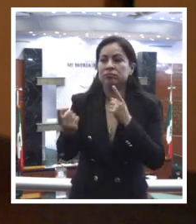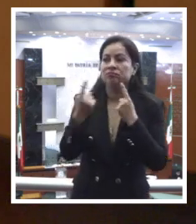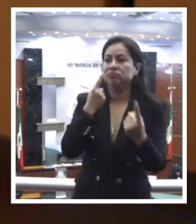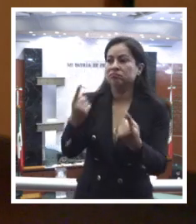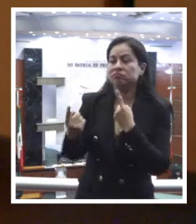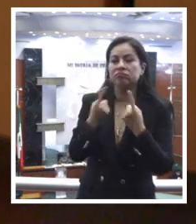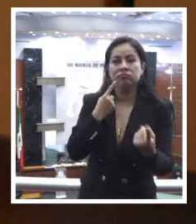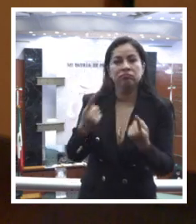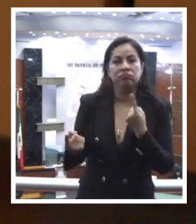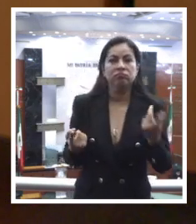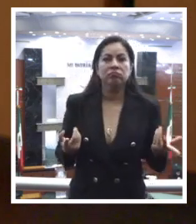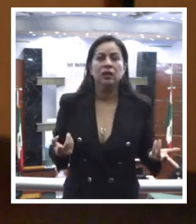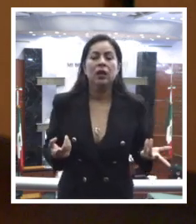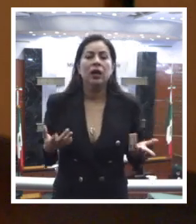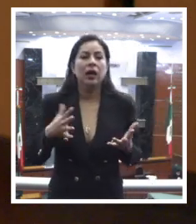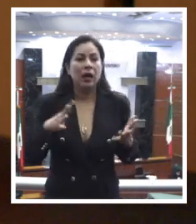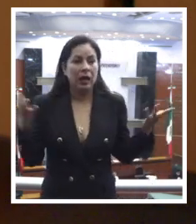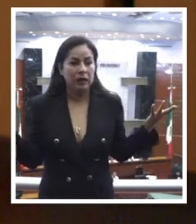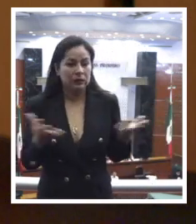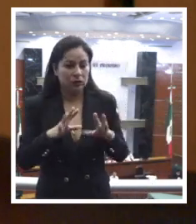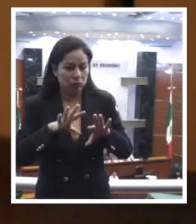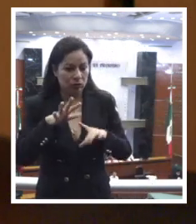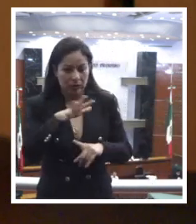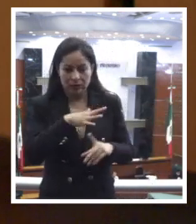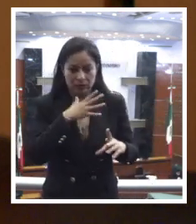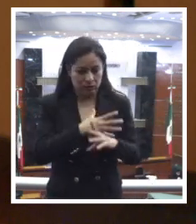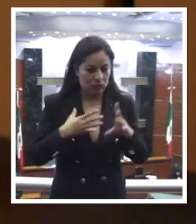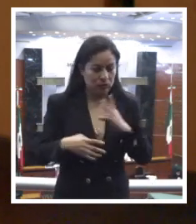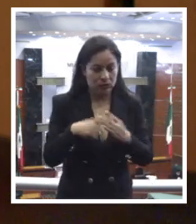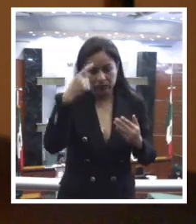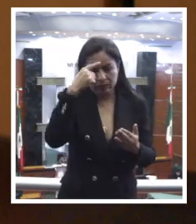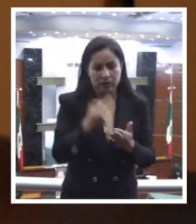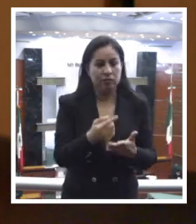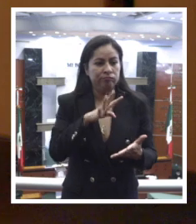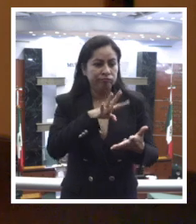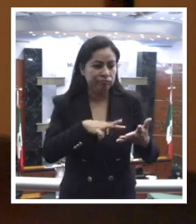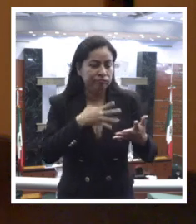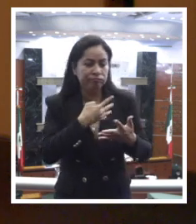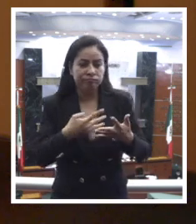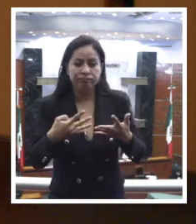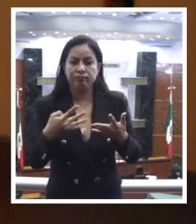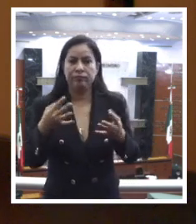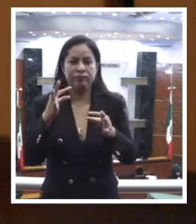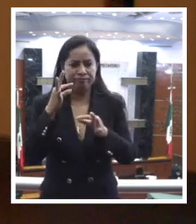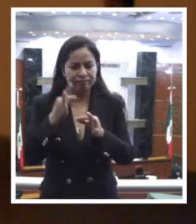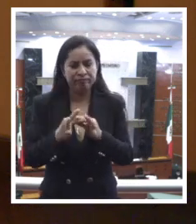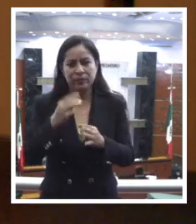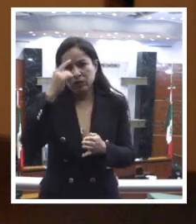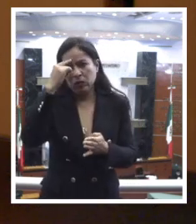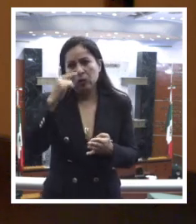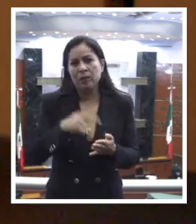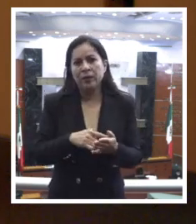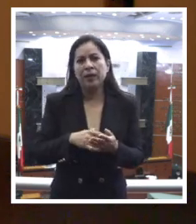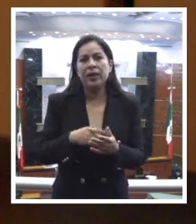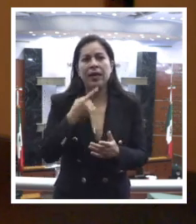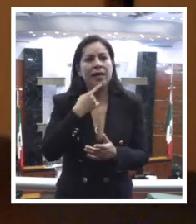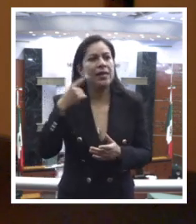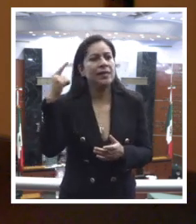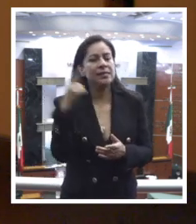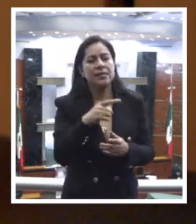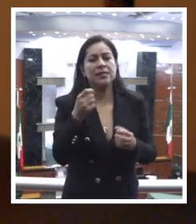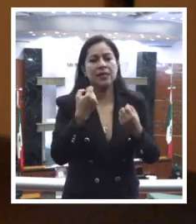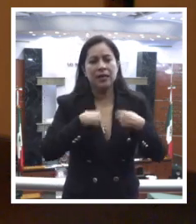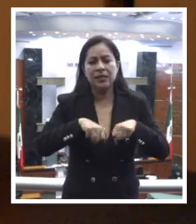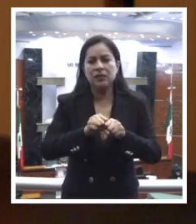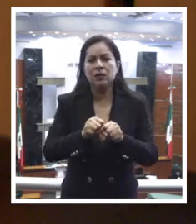con ellos, generando las condiciones para realizar el censo completo, para exigir a la aseguradora